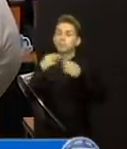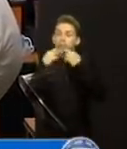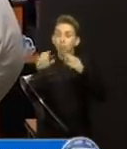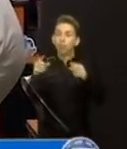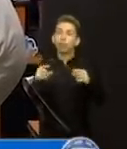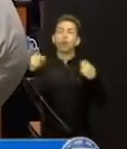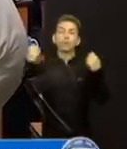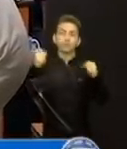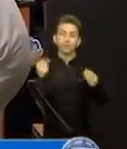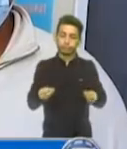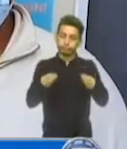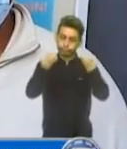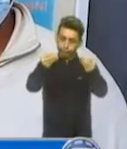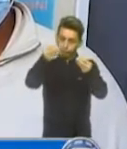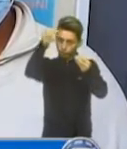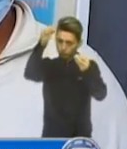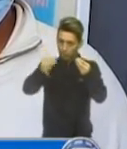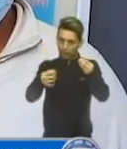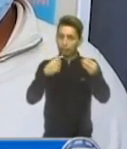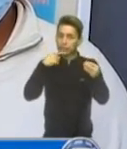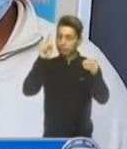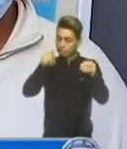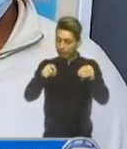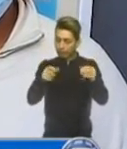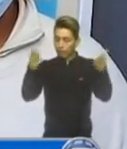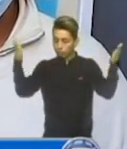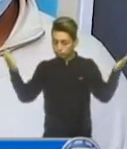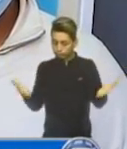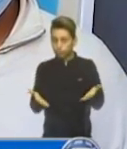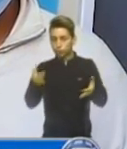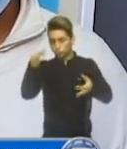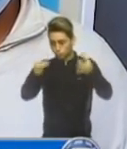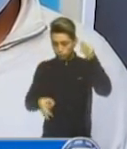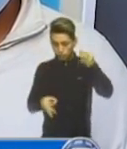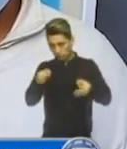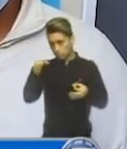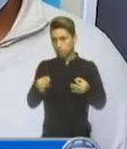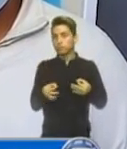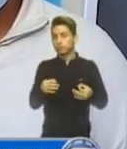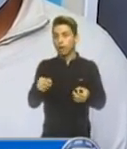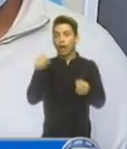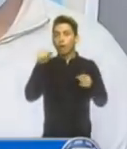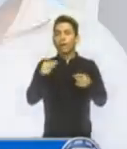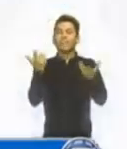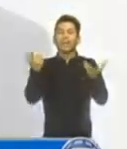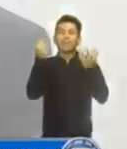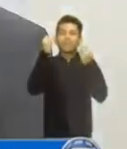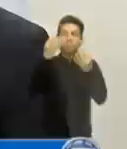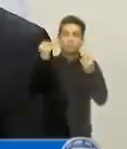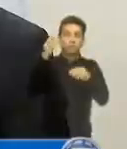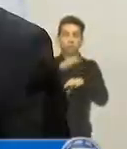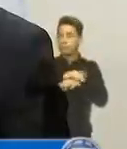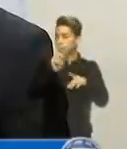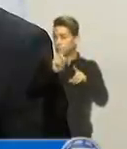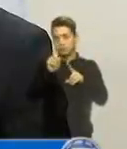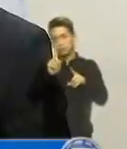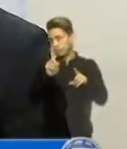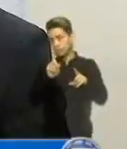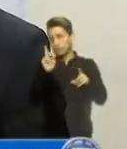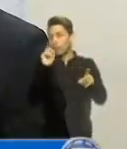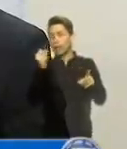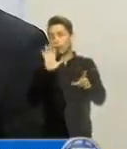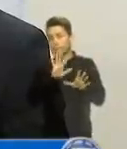y solicitar la apertura a juicio. Si el caso se encuentra bajo reserva, está pues ligada a proceso penal